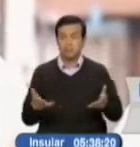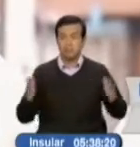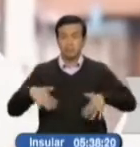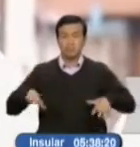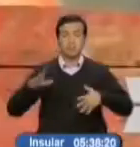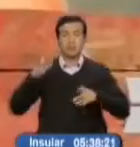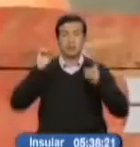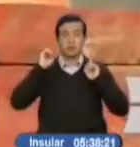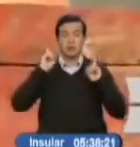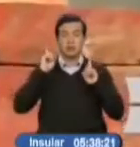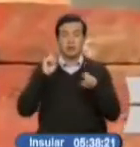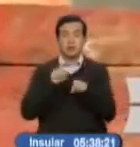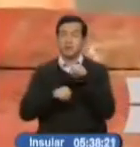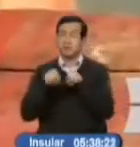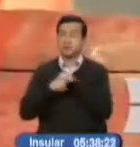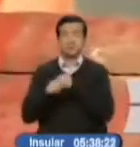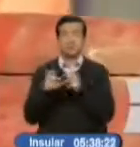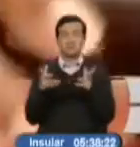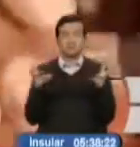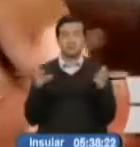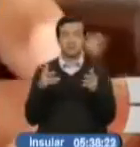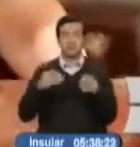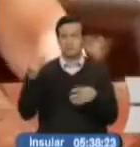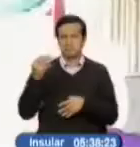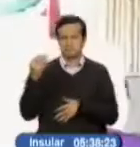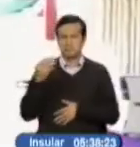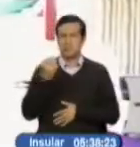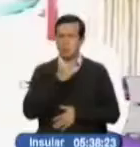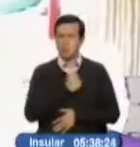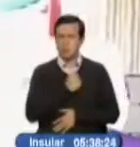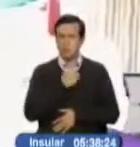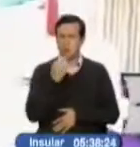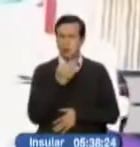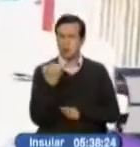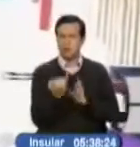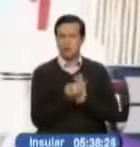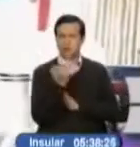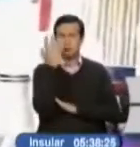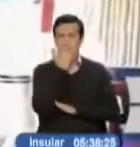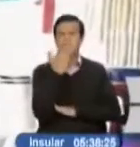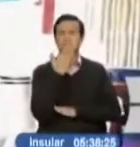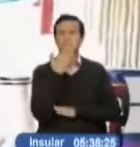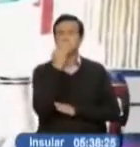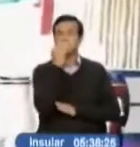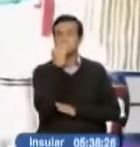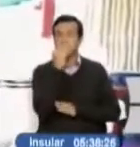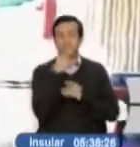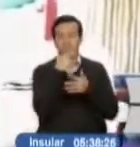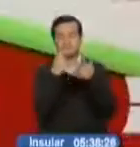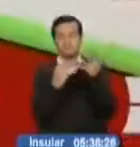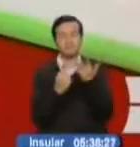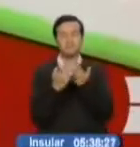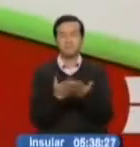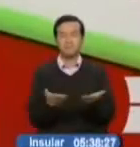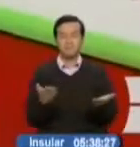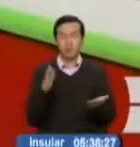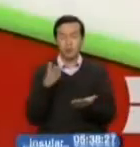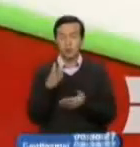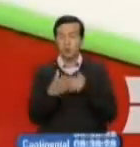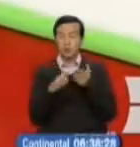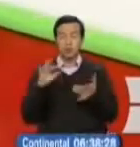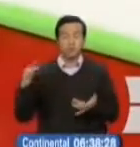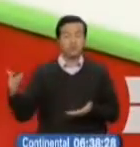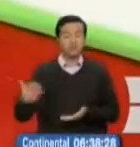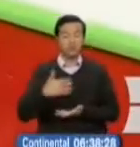en Atacames. Marca registrada de Esmeraldas de su gastronomía. Diversos platos se elaboran con productos frescos. Así